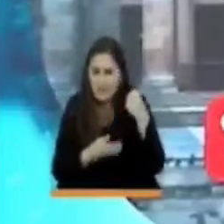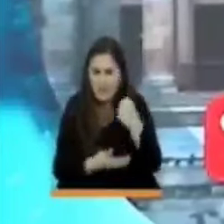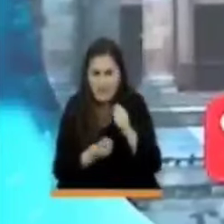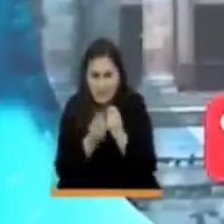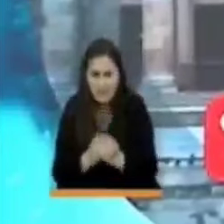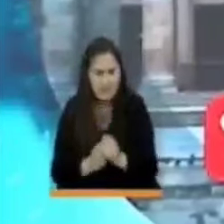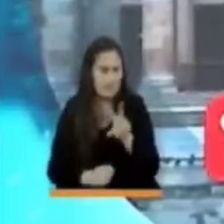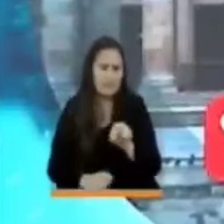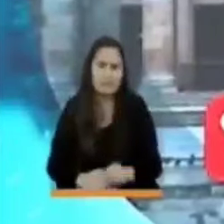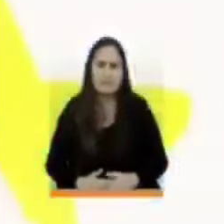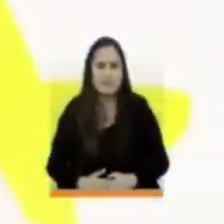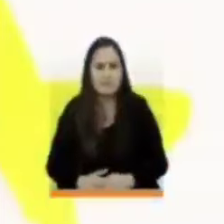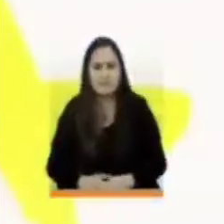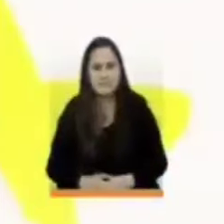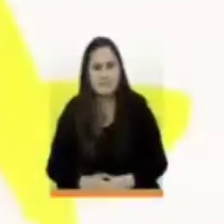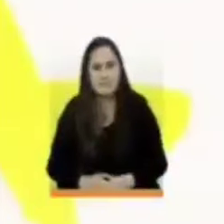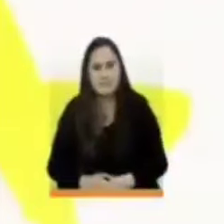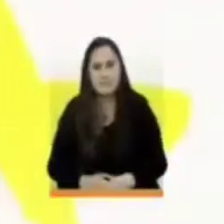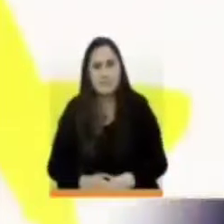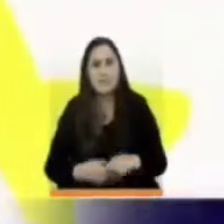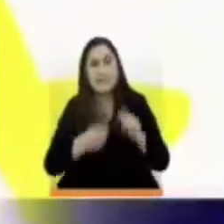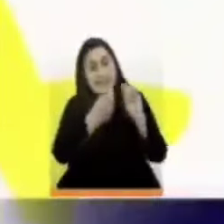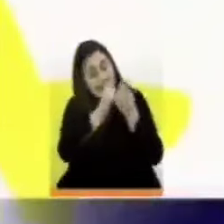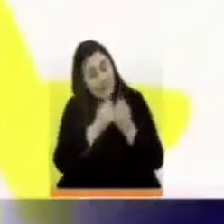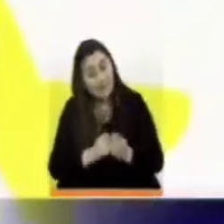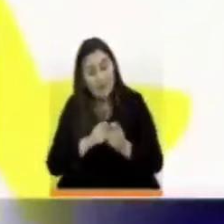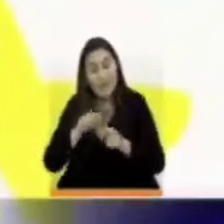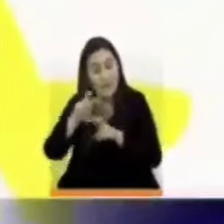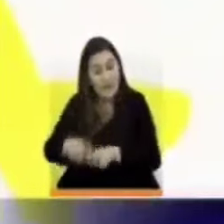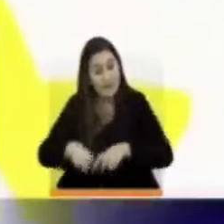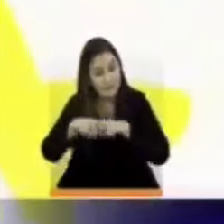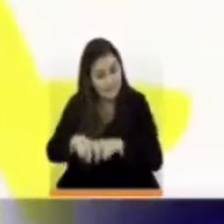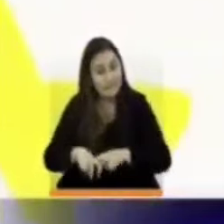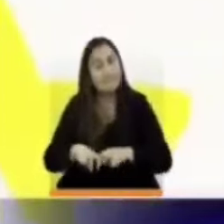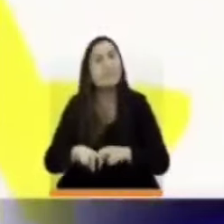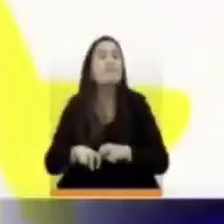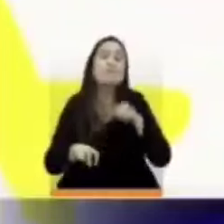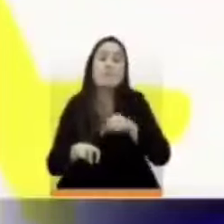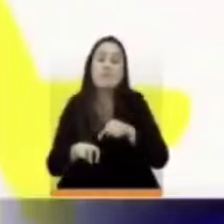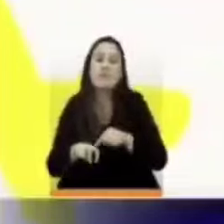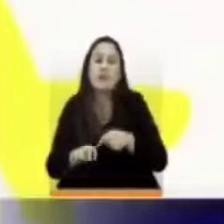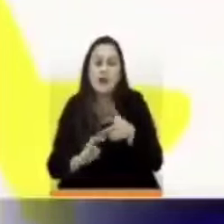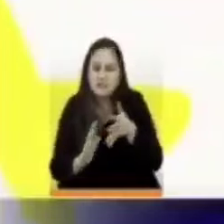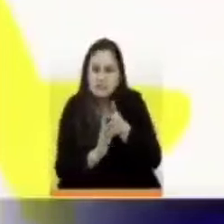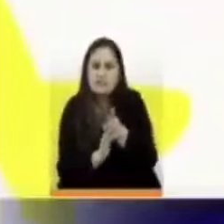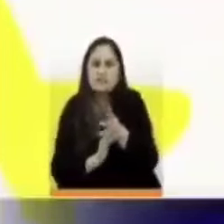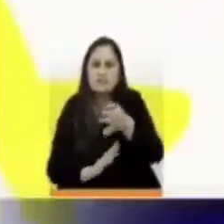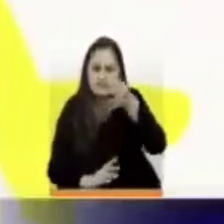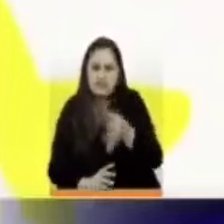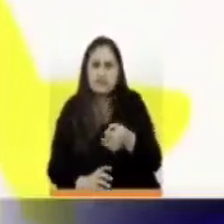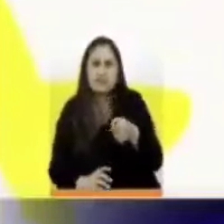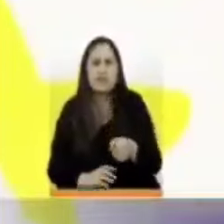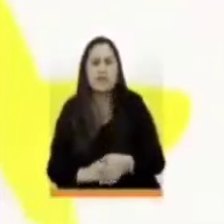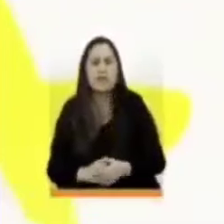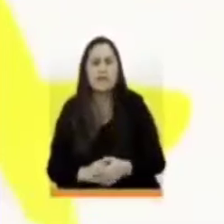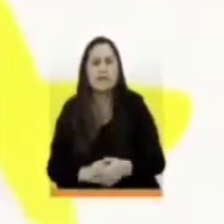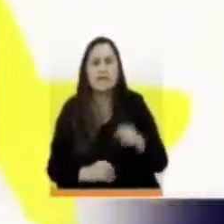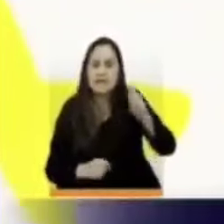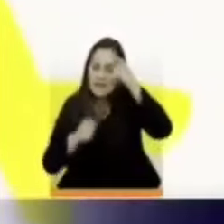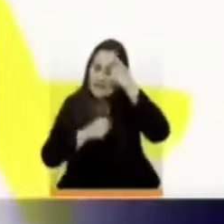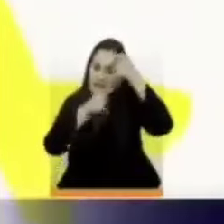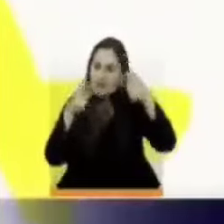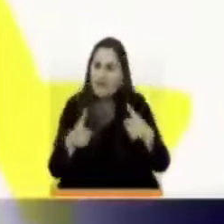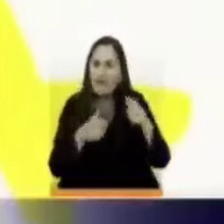de la reforma agraria. La reforma agraria, que es una declaración unilateral del